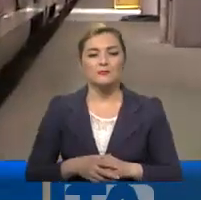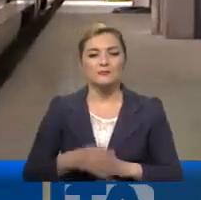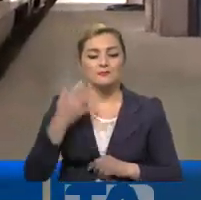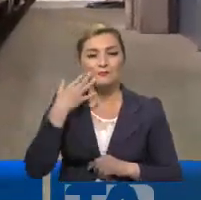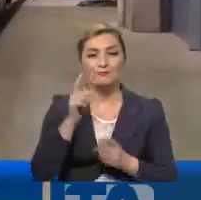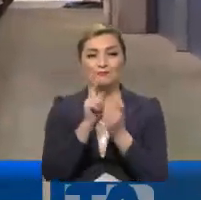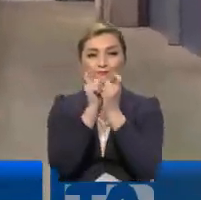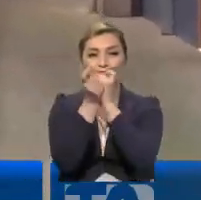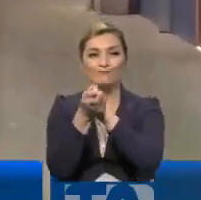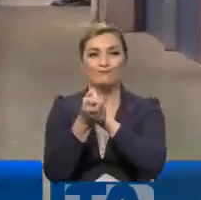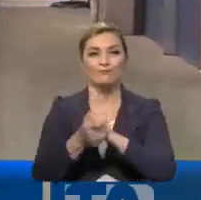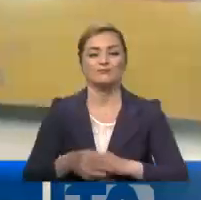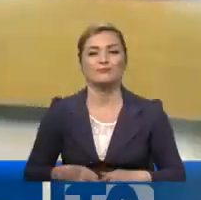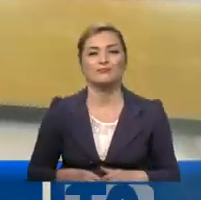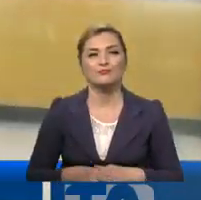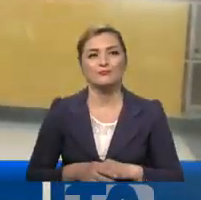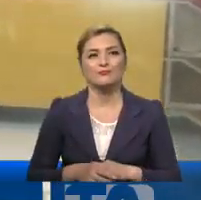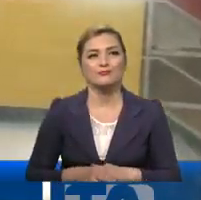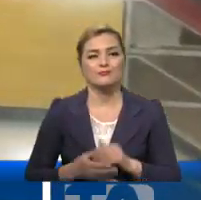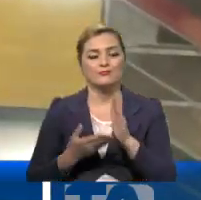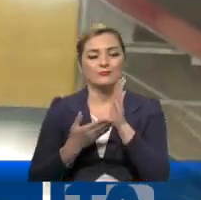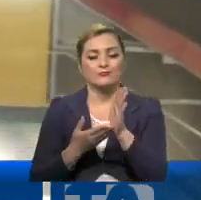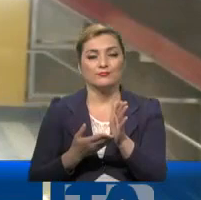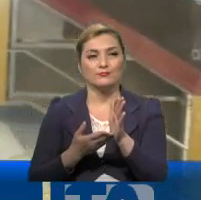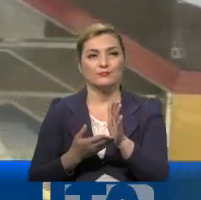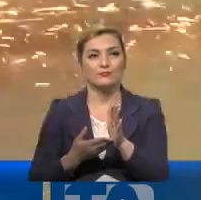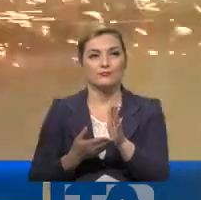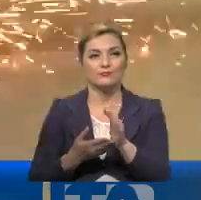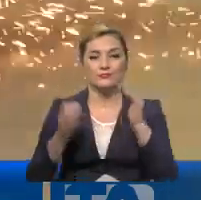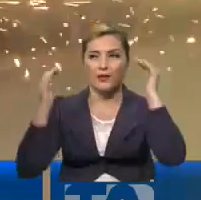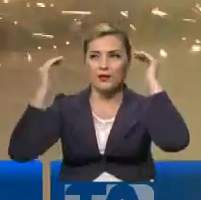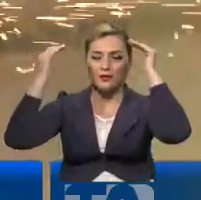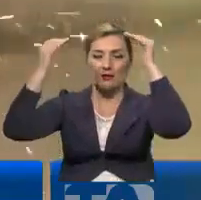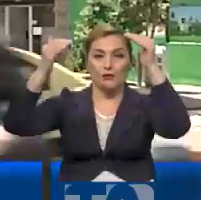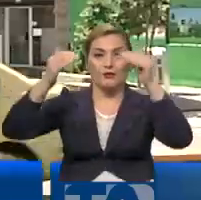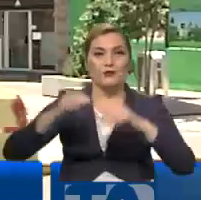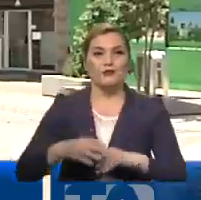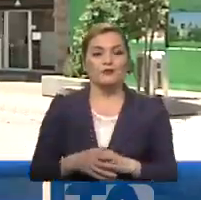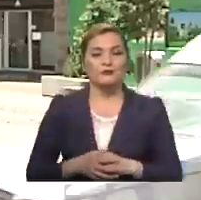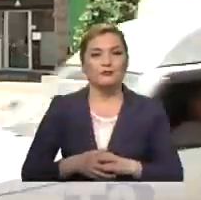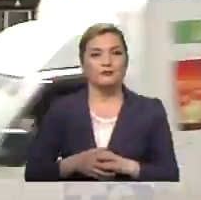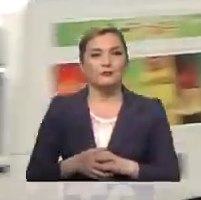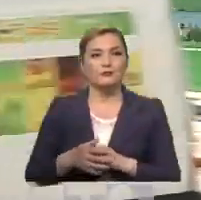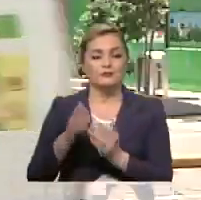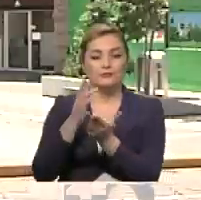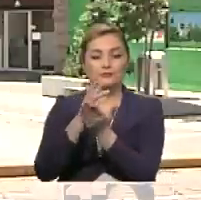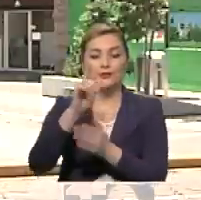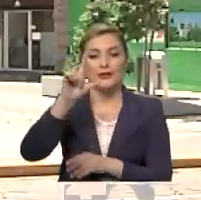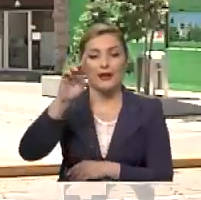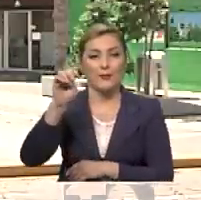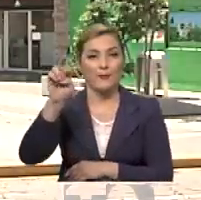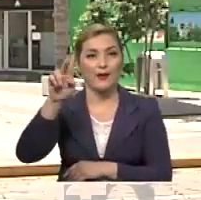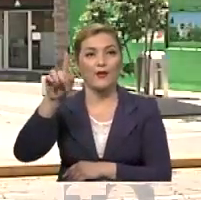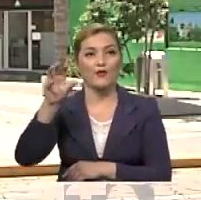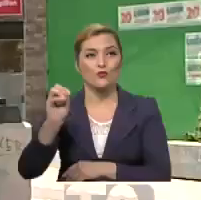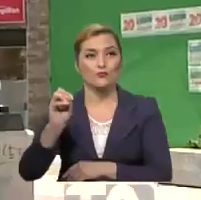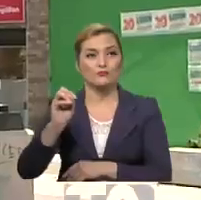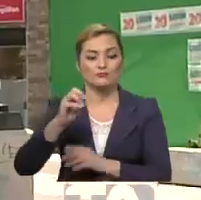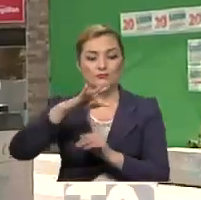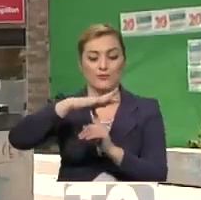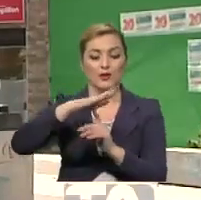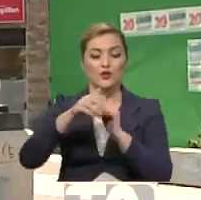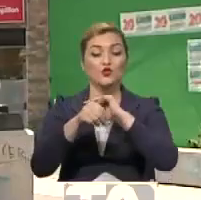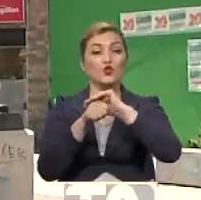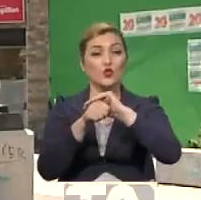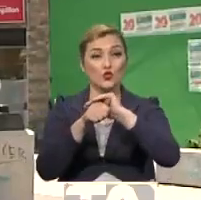la recepción de la obra. Por ejemplo, en la losa de cierre de fondo del saco El Labrador, en la reurbanización del Parque